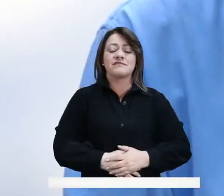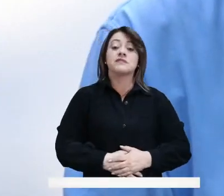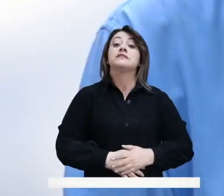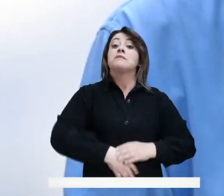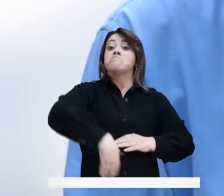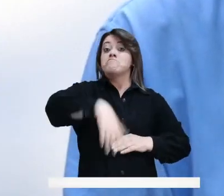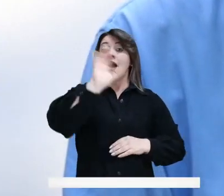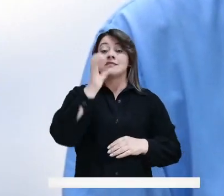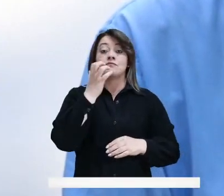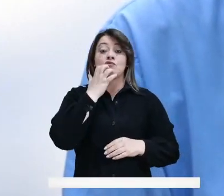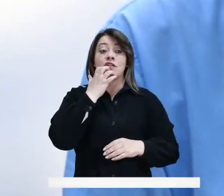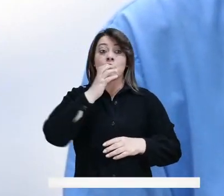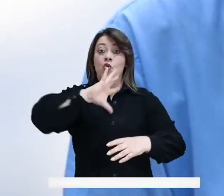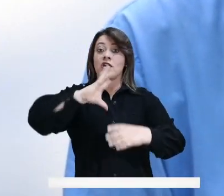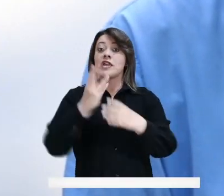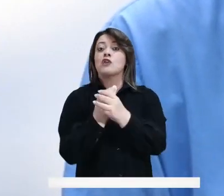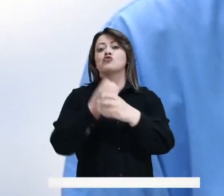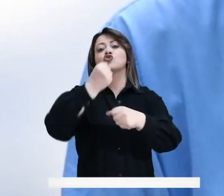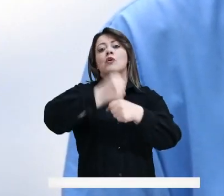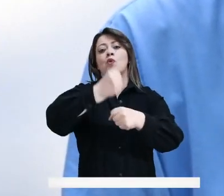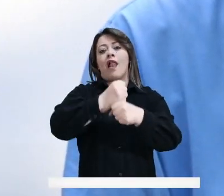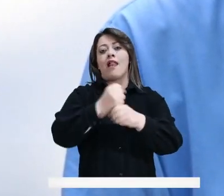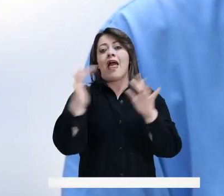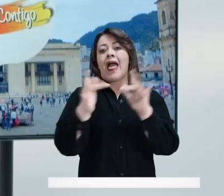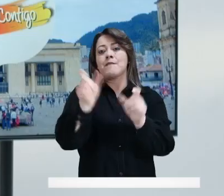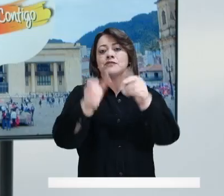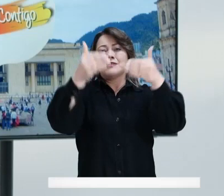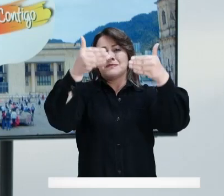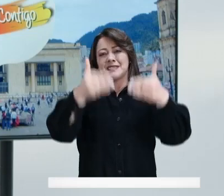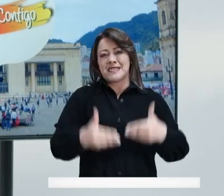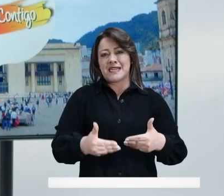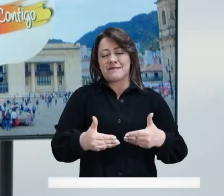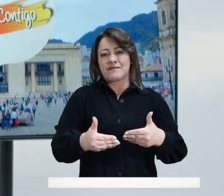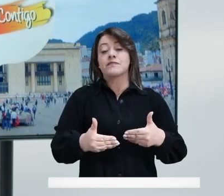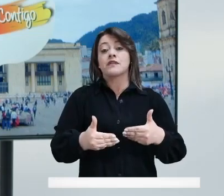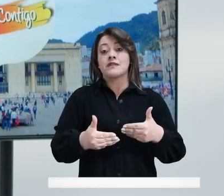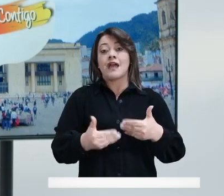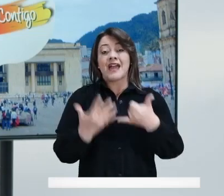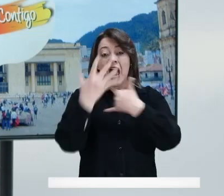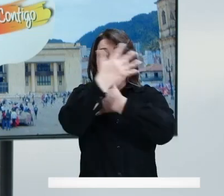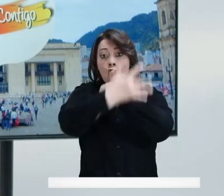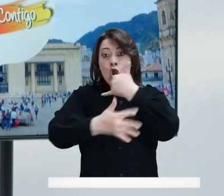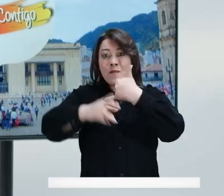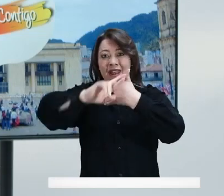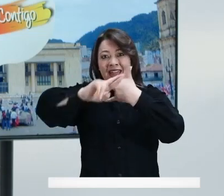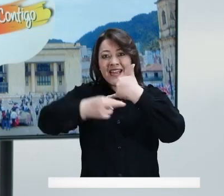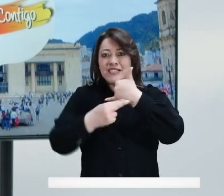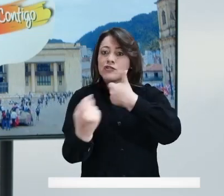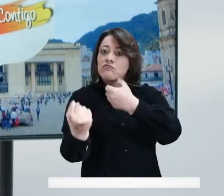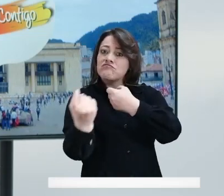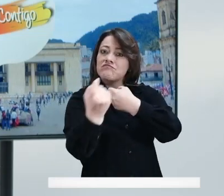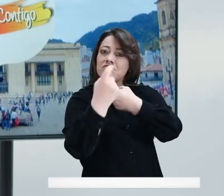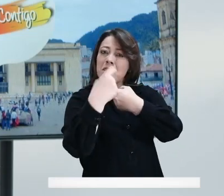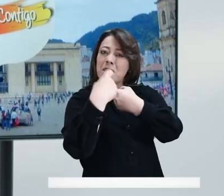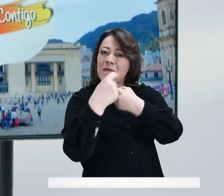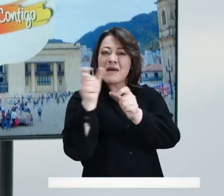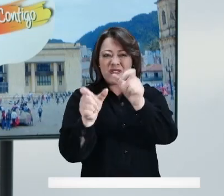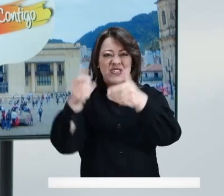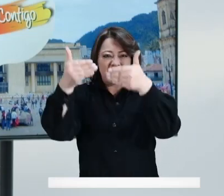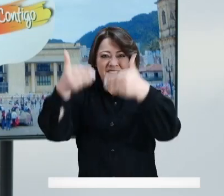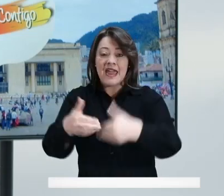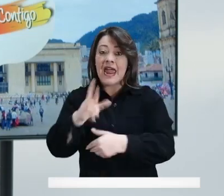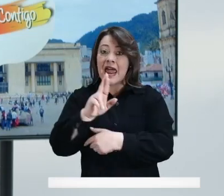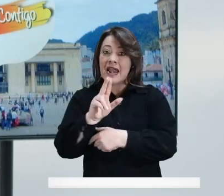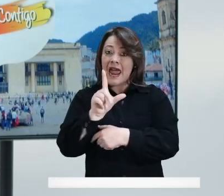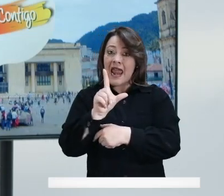la inclusión laboral en las personas con discapacidad. En un registro de caracterización que hay para la población